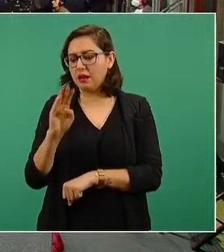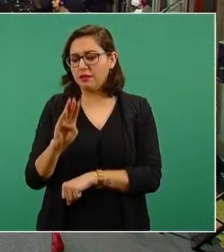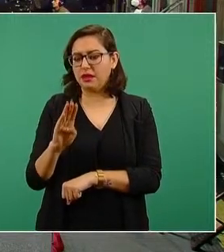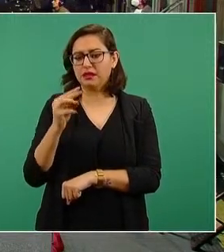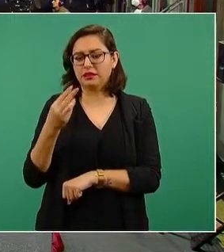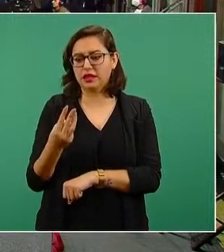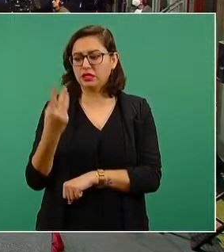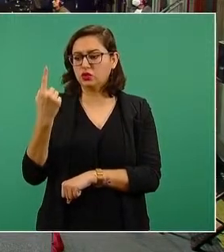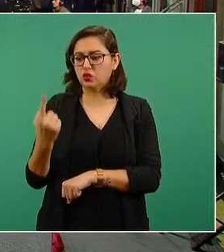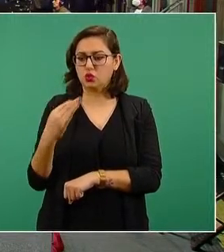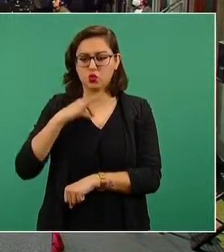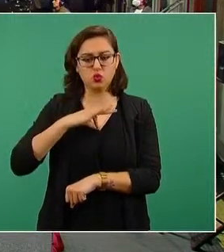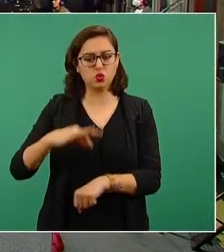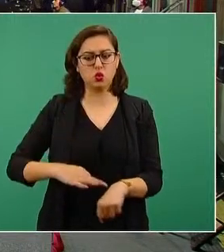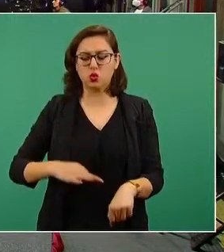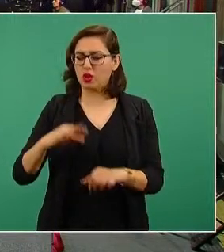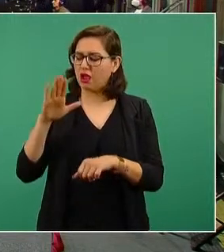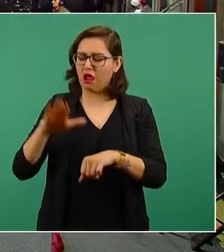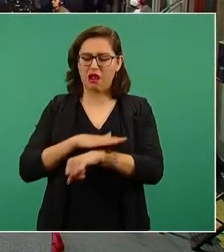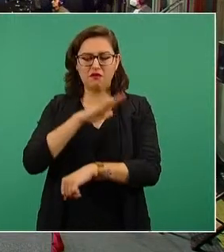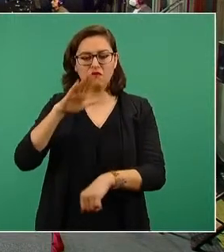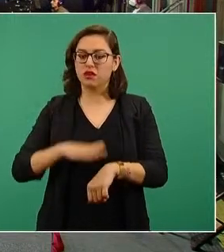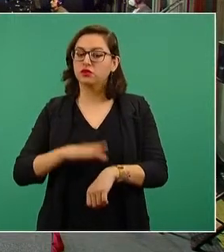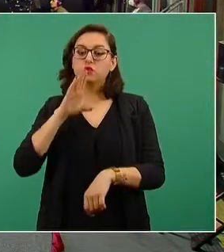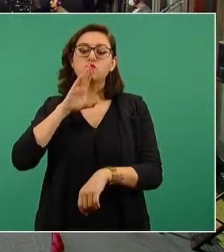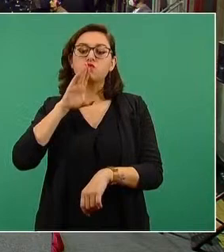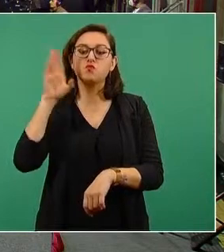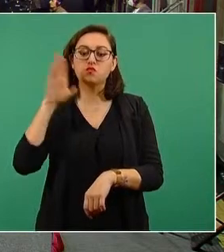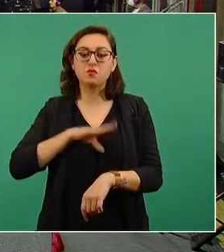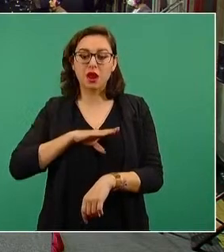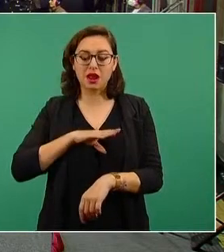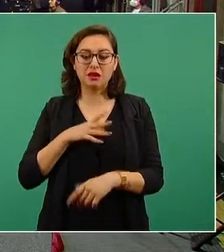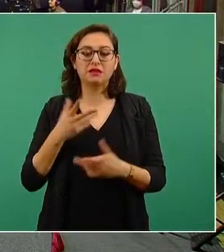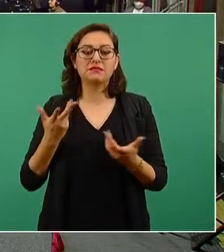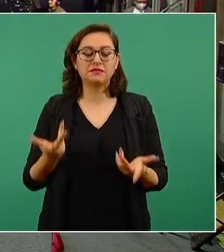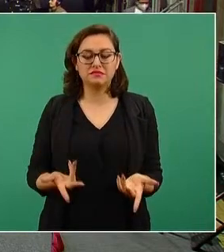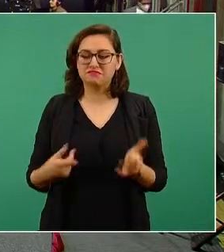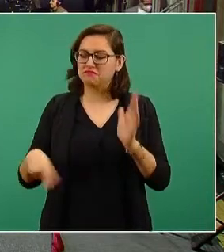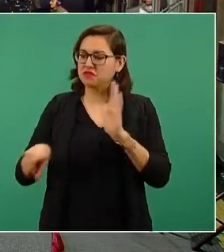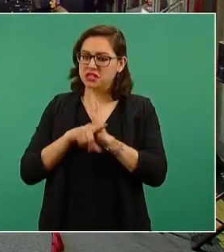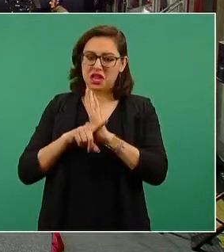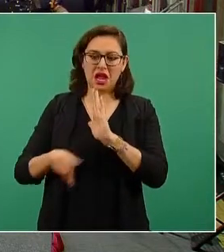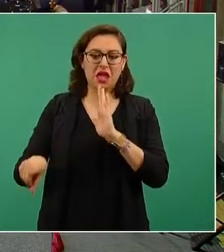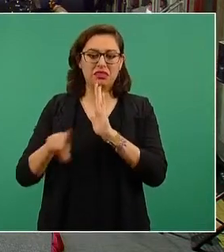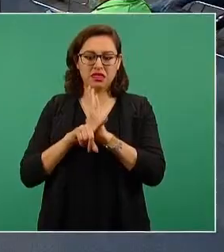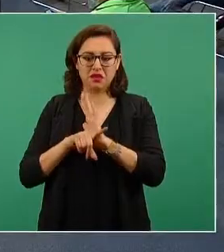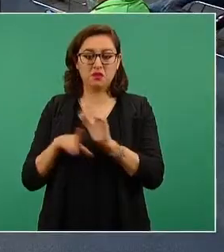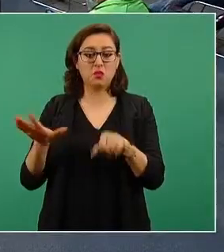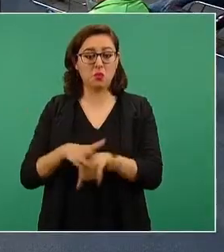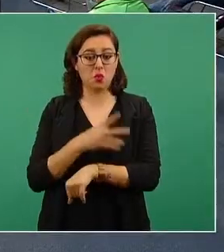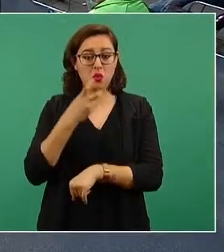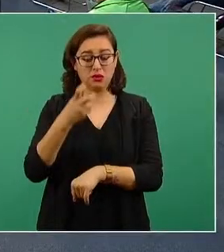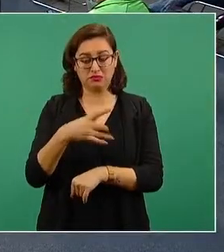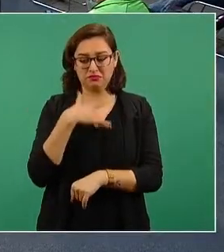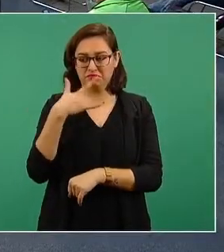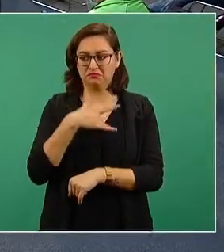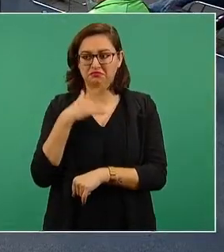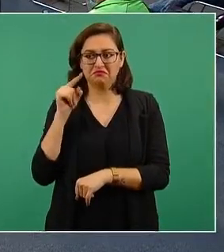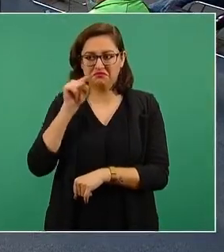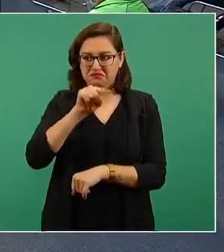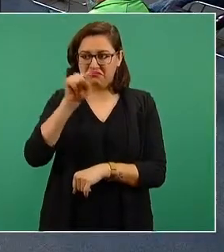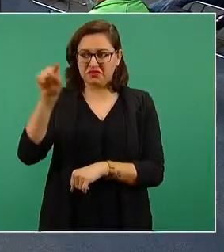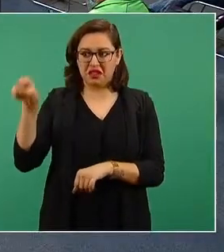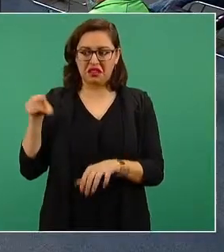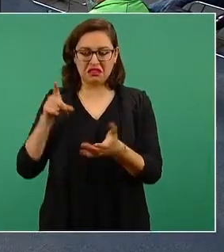BAA1 a B3/B1 la calificación de Toluca el año pasado y la mantiene en una perspectiva negativa, por lo que calificaron como debilidades en las